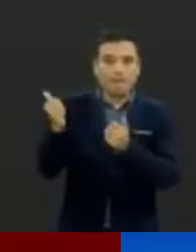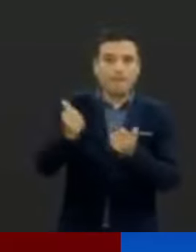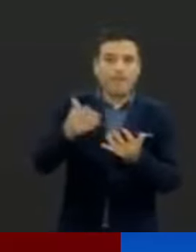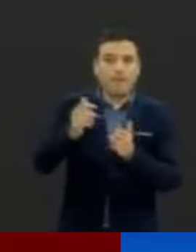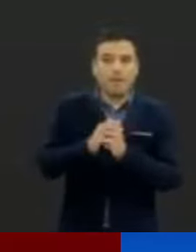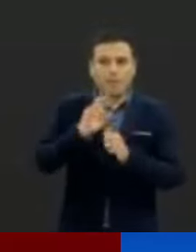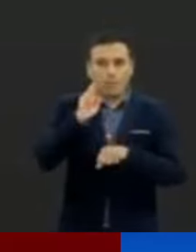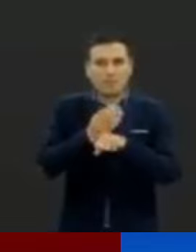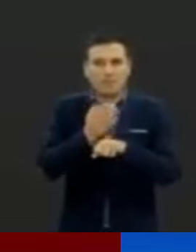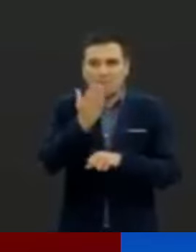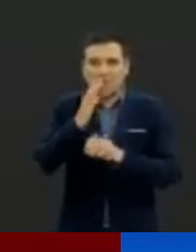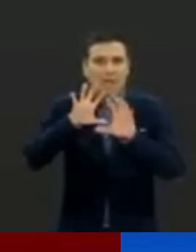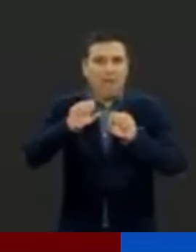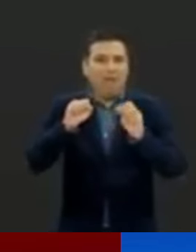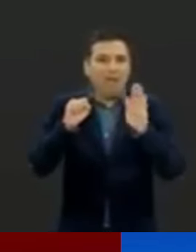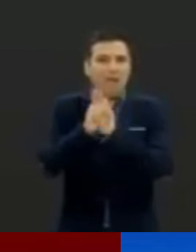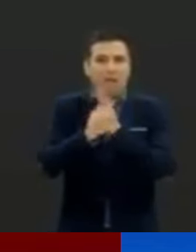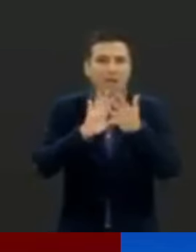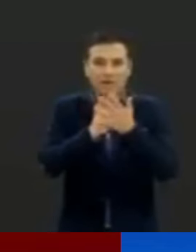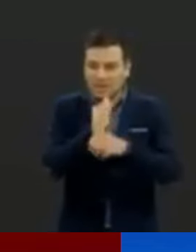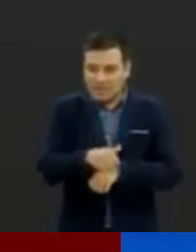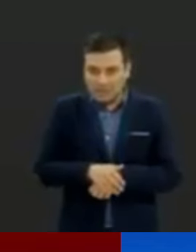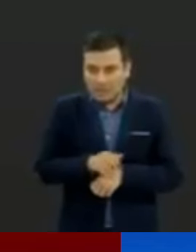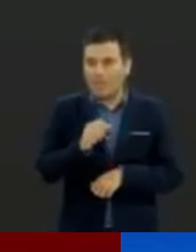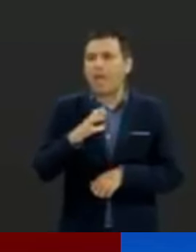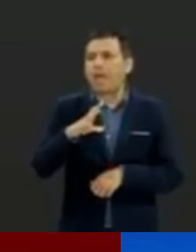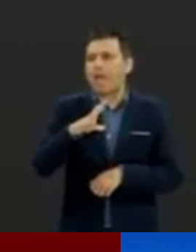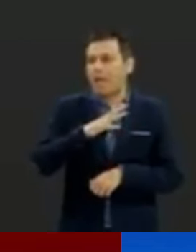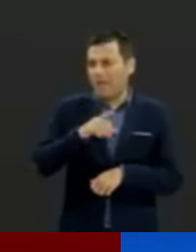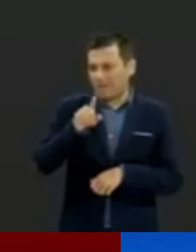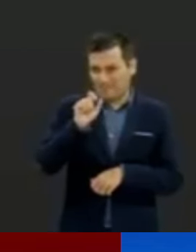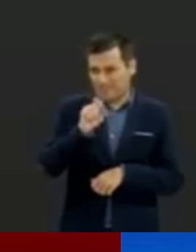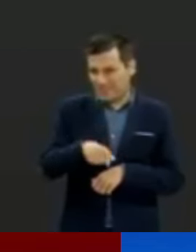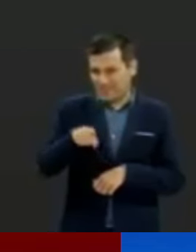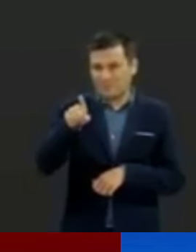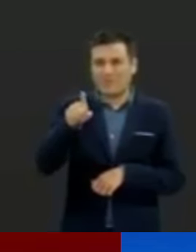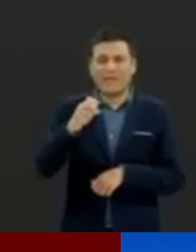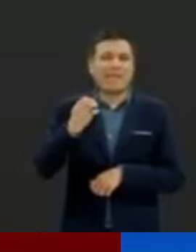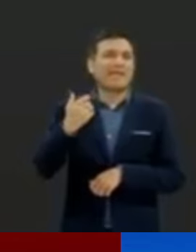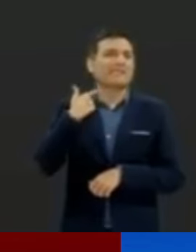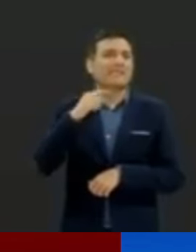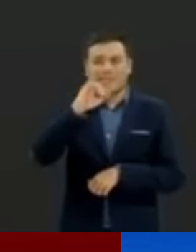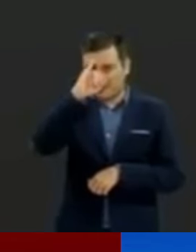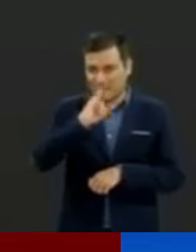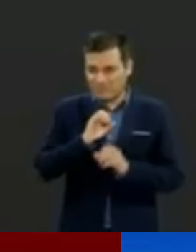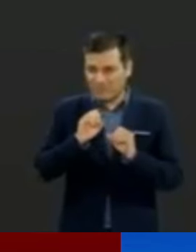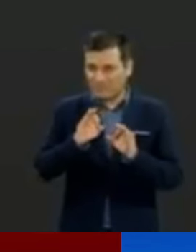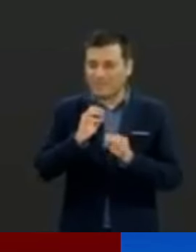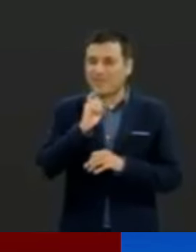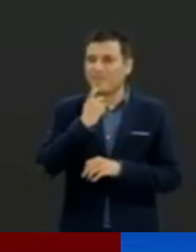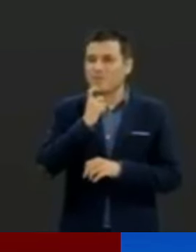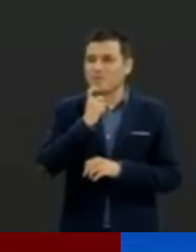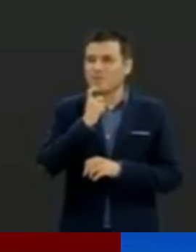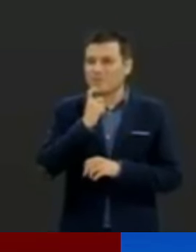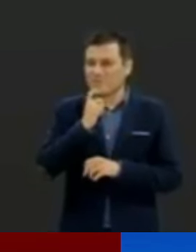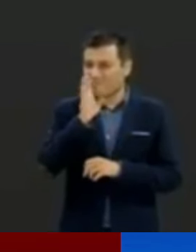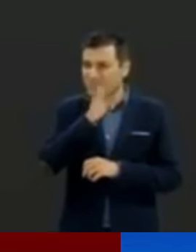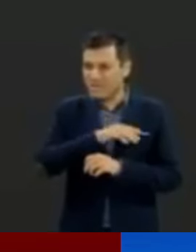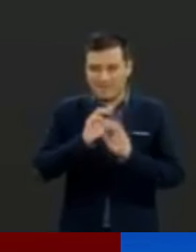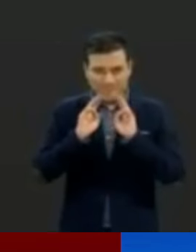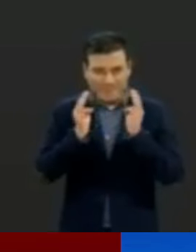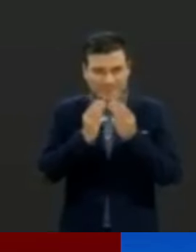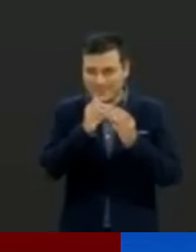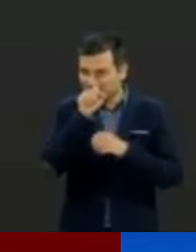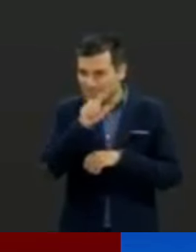responsable. Está el caso ahí del exjefe de oficina de López Obrador de temas de crimen organizado, las detenciones arbitrarias de diversos ciudadanos que